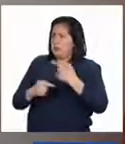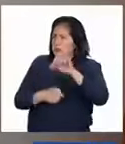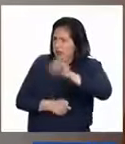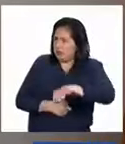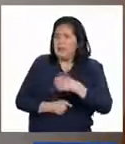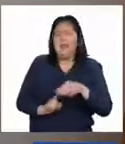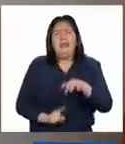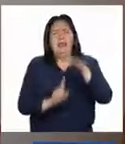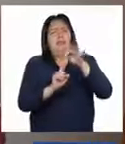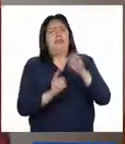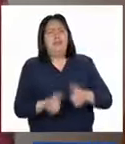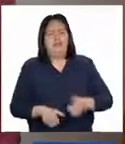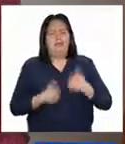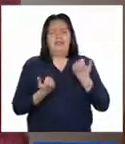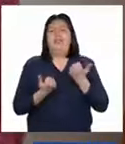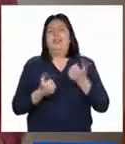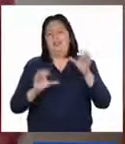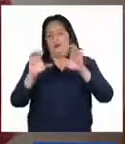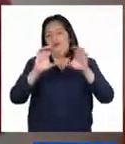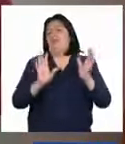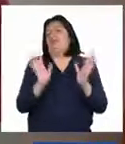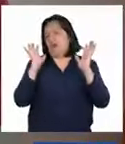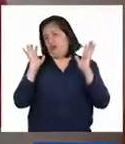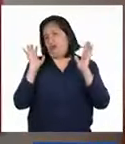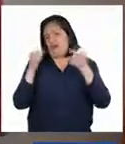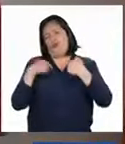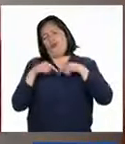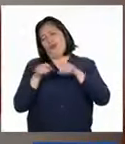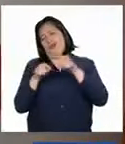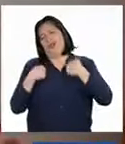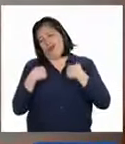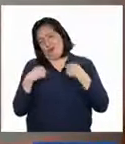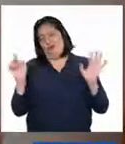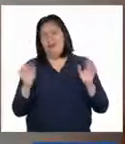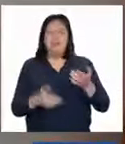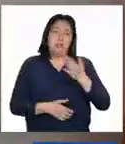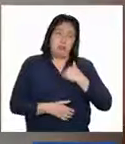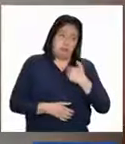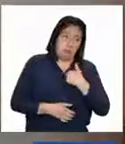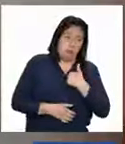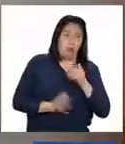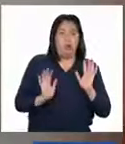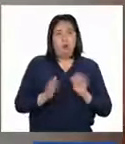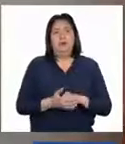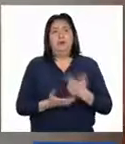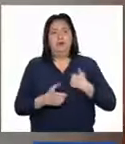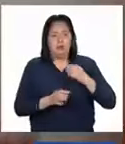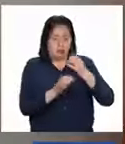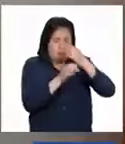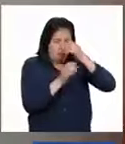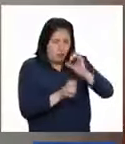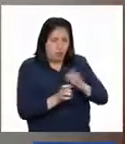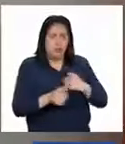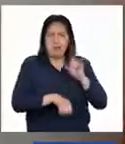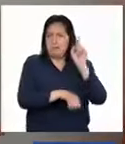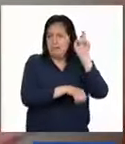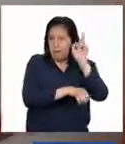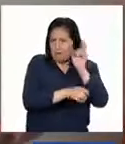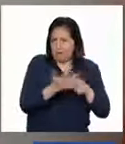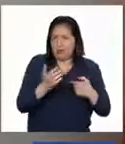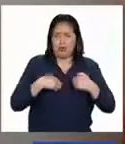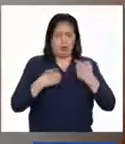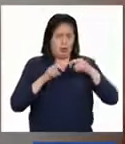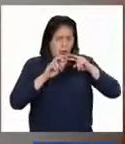muy especialmente en la vida de los científicos, como yo. En mi caso, como bióloga, educadora